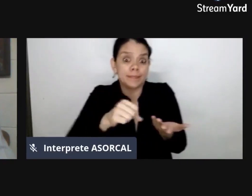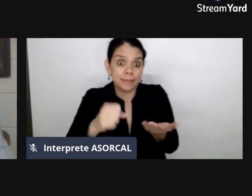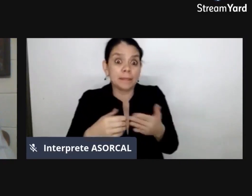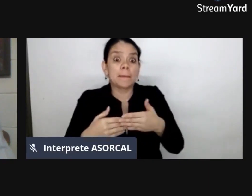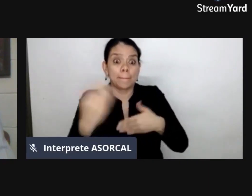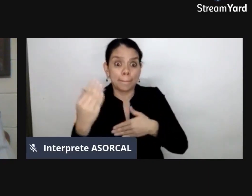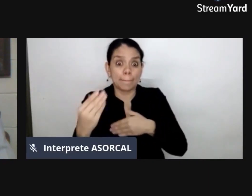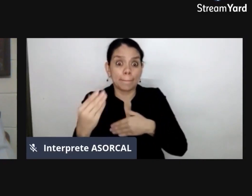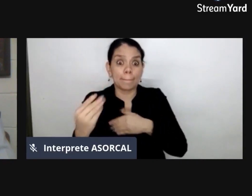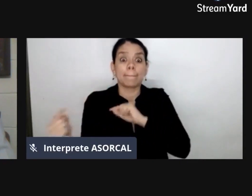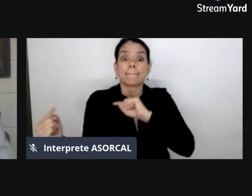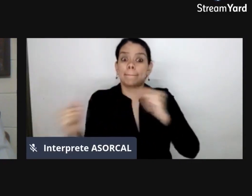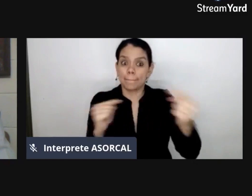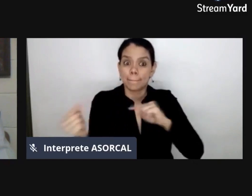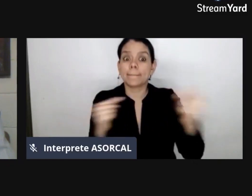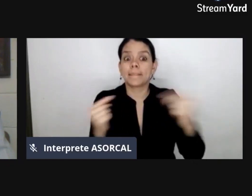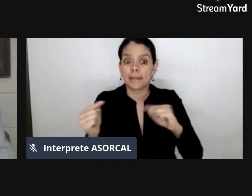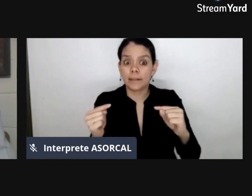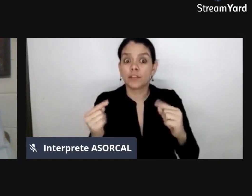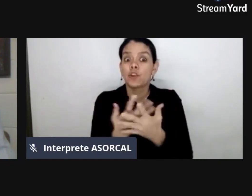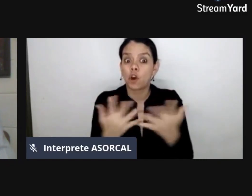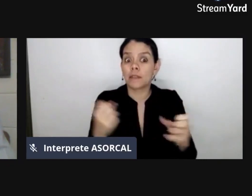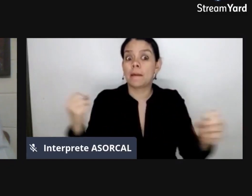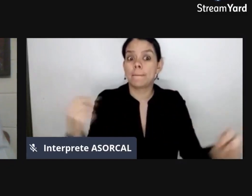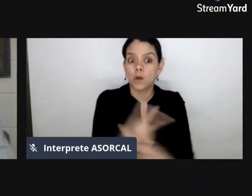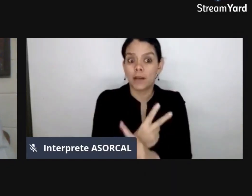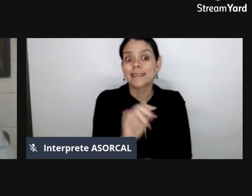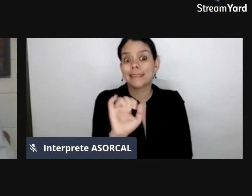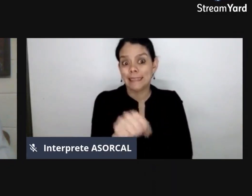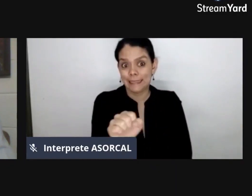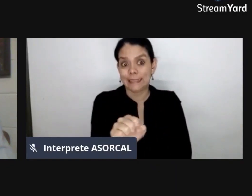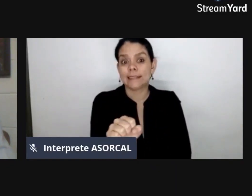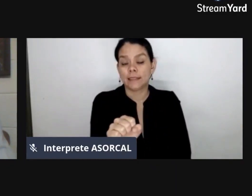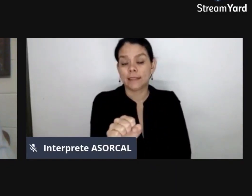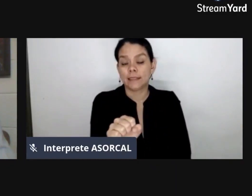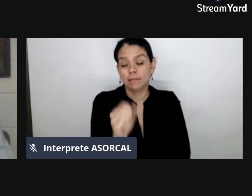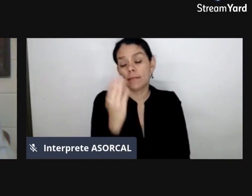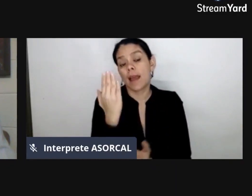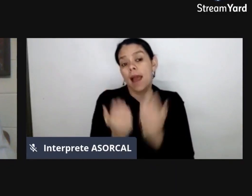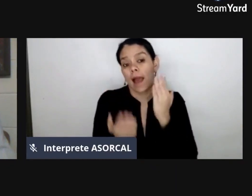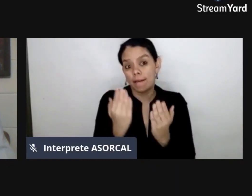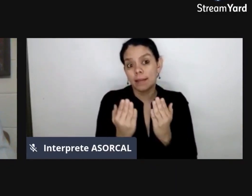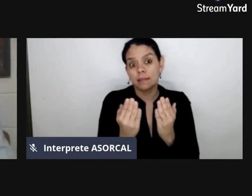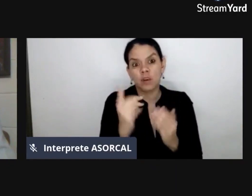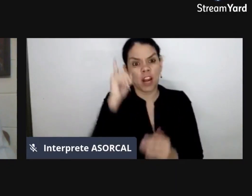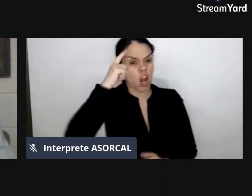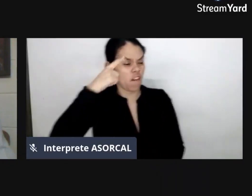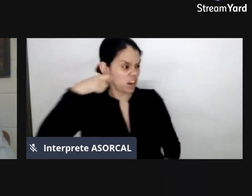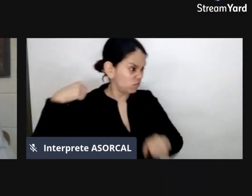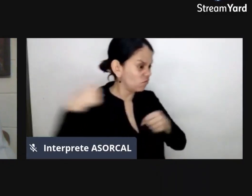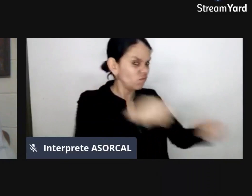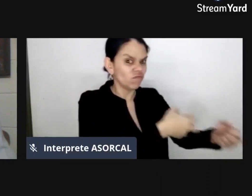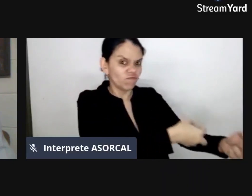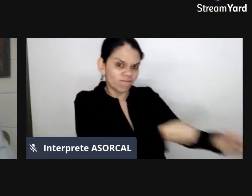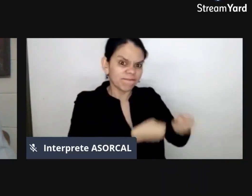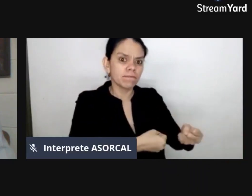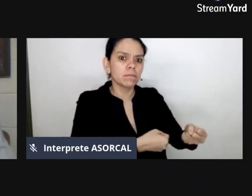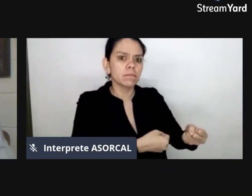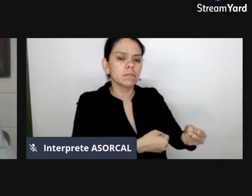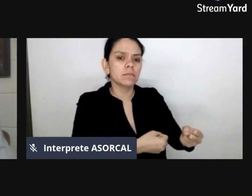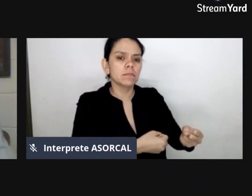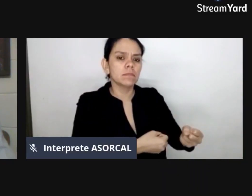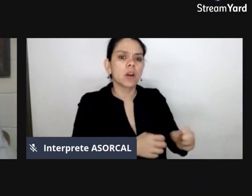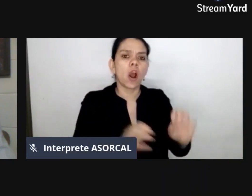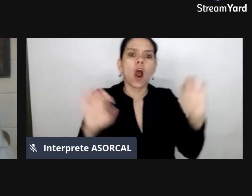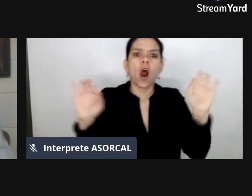frecuencia provocadas por la represión, con frecuencia también provocadas por la desesperación.